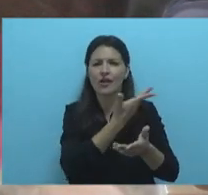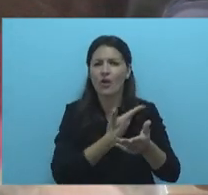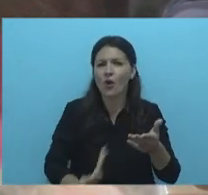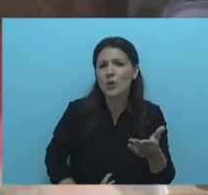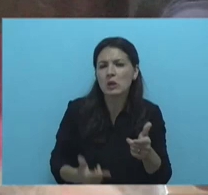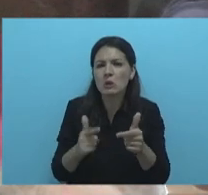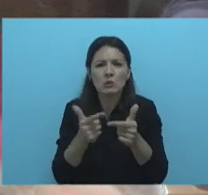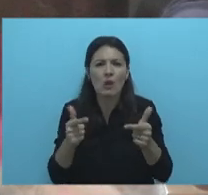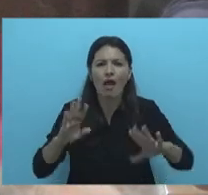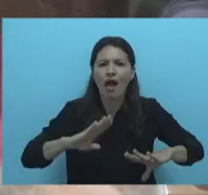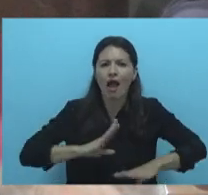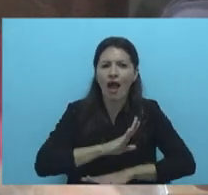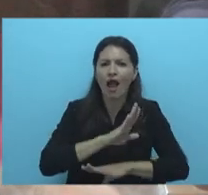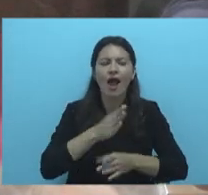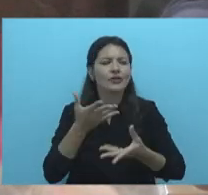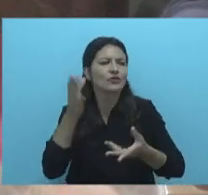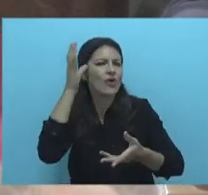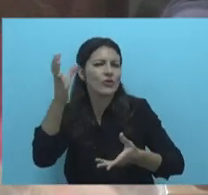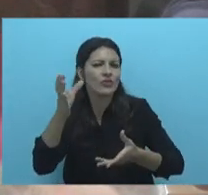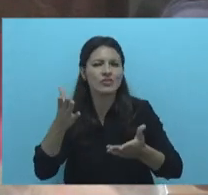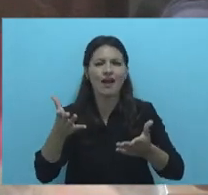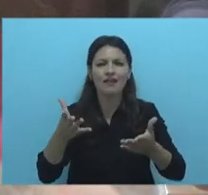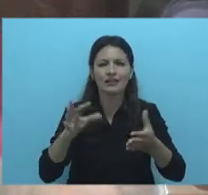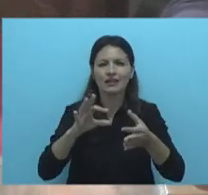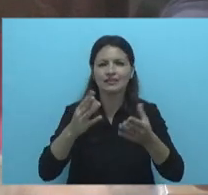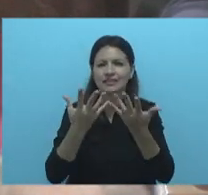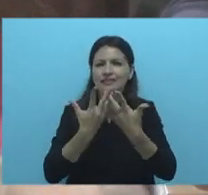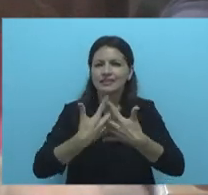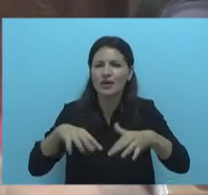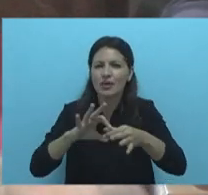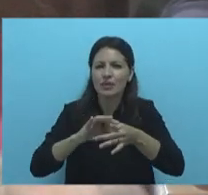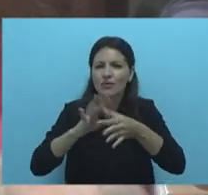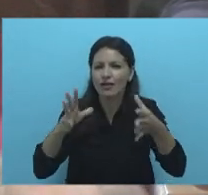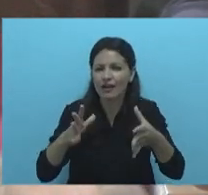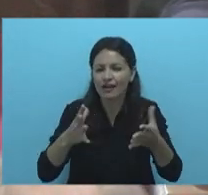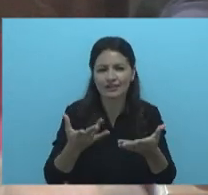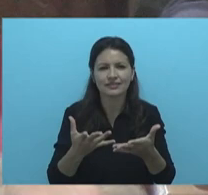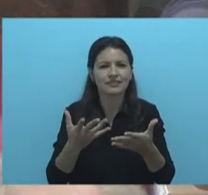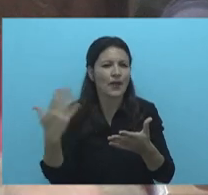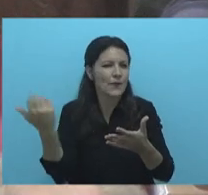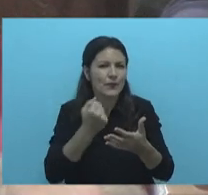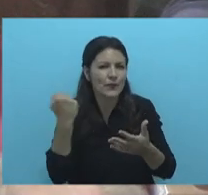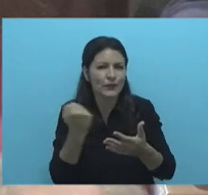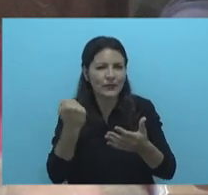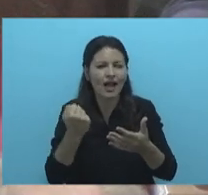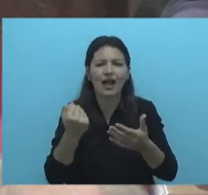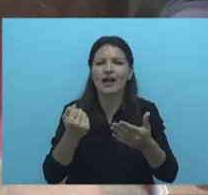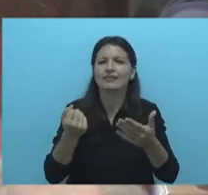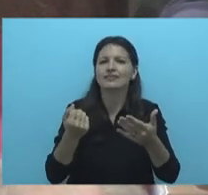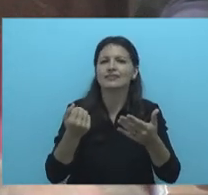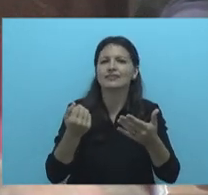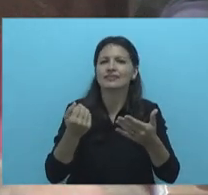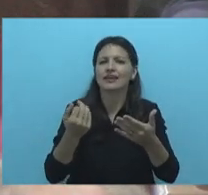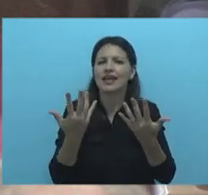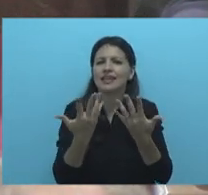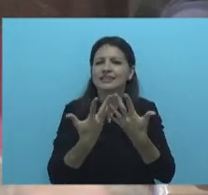resalten los valores que representa el sistema democrático, el Estado de Derecho, las libertades públicas, el sistema republicano,